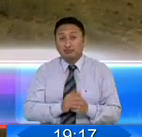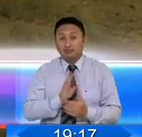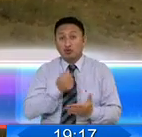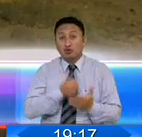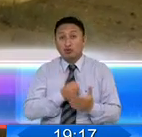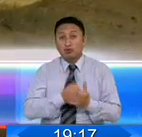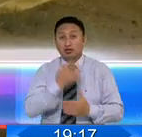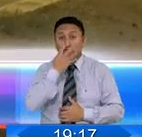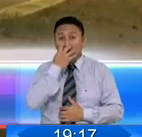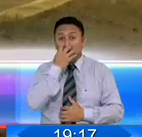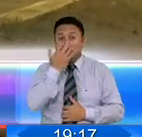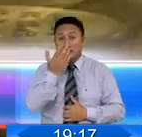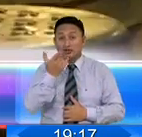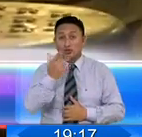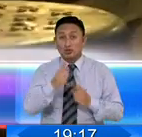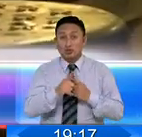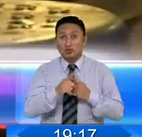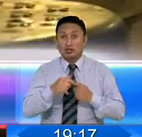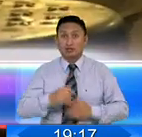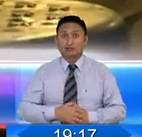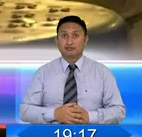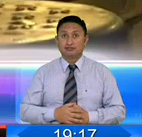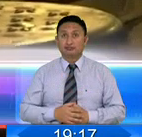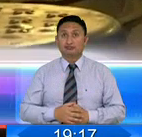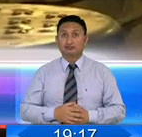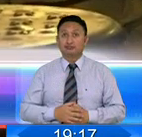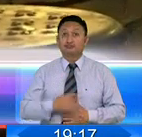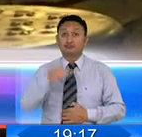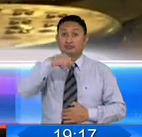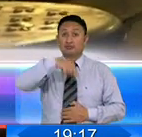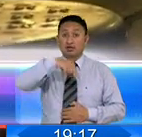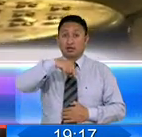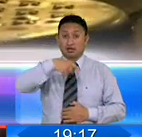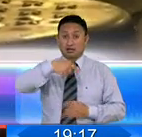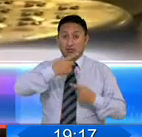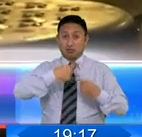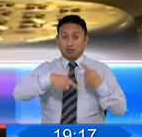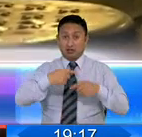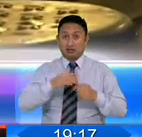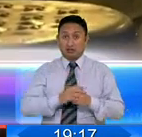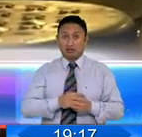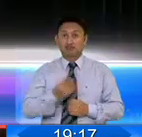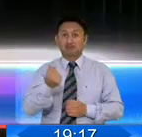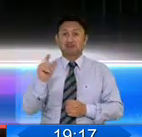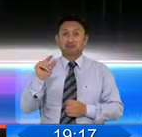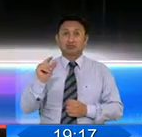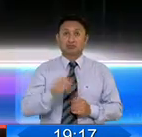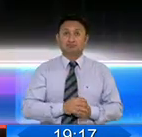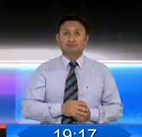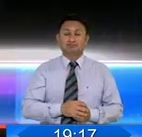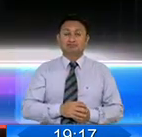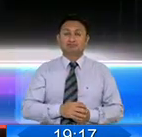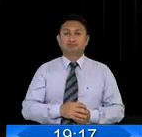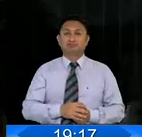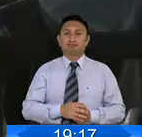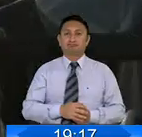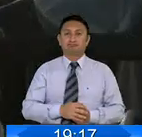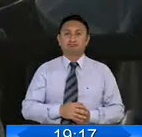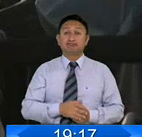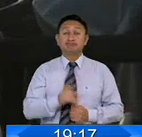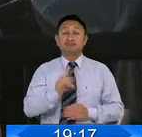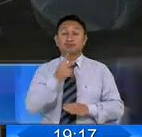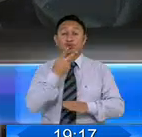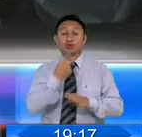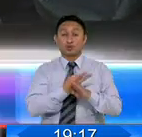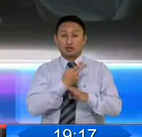oxígeno que me han avisado que aquí, ¿no?, están dando a cómodo. La segunda ola de contagios